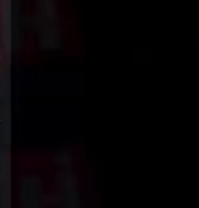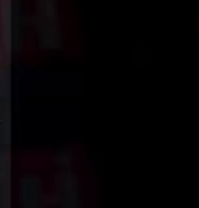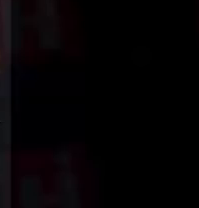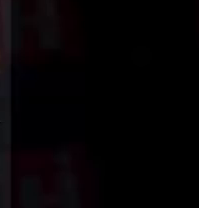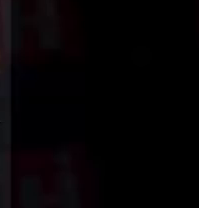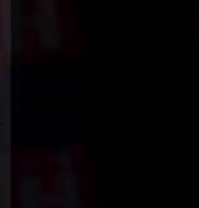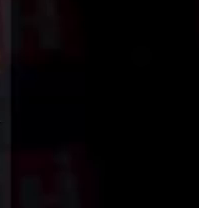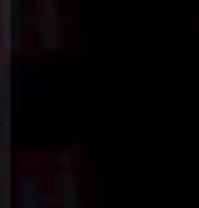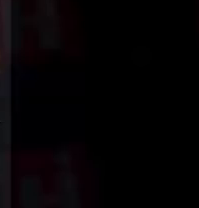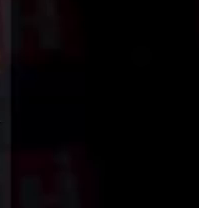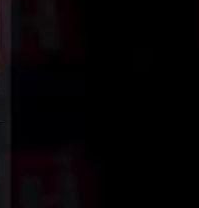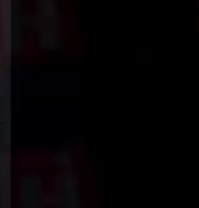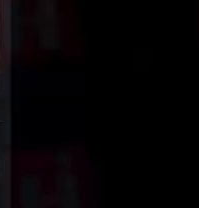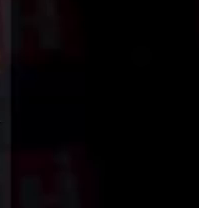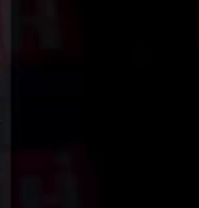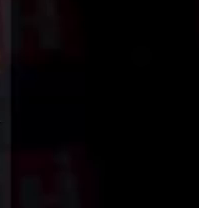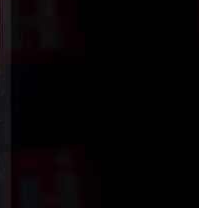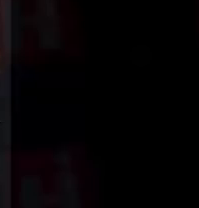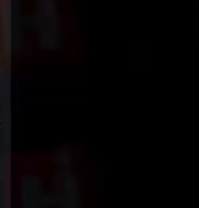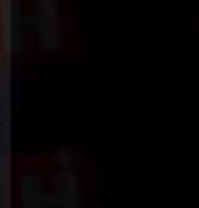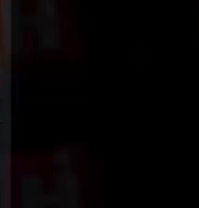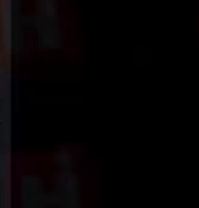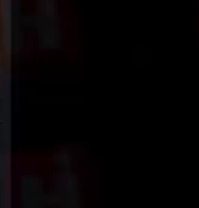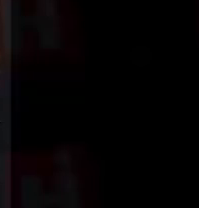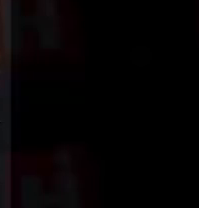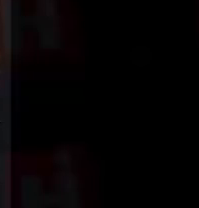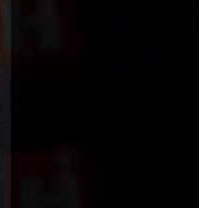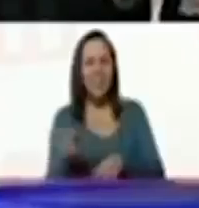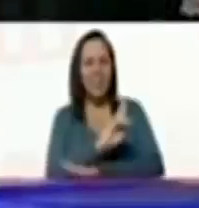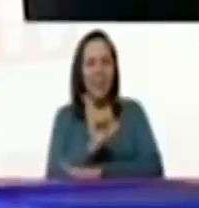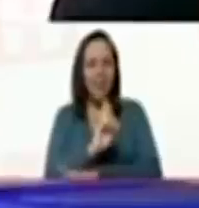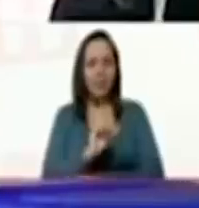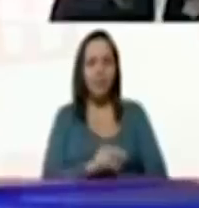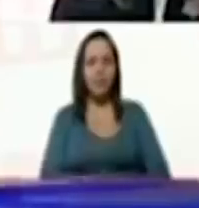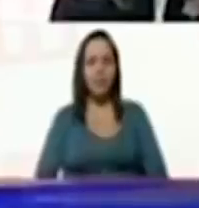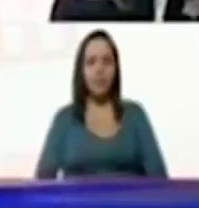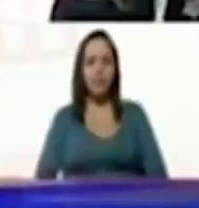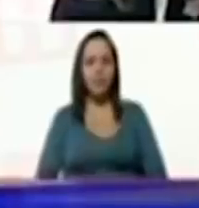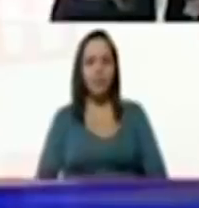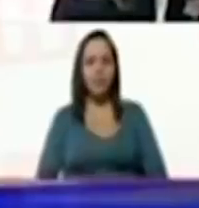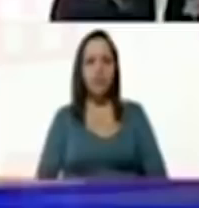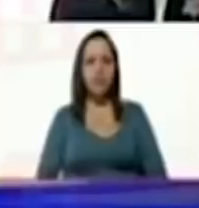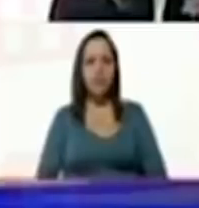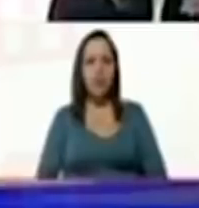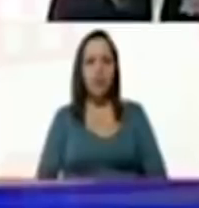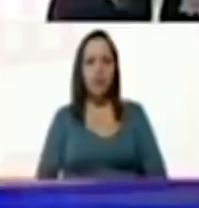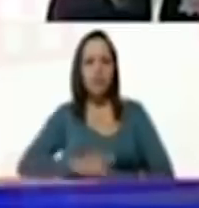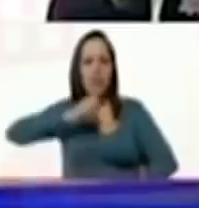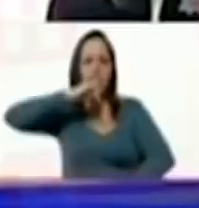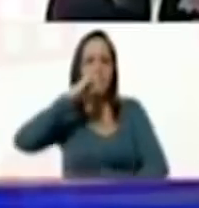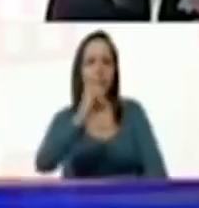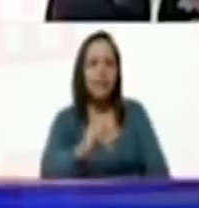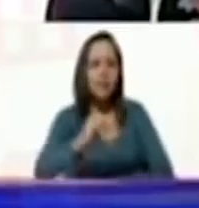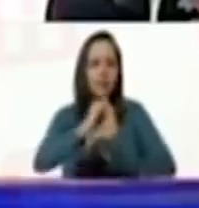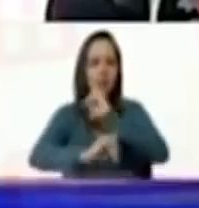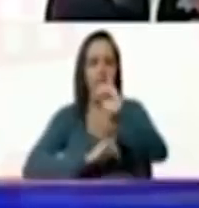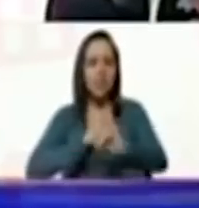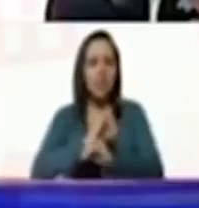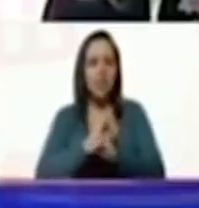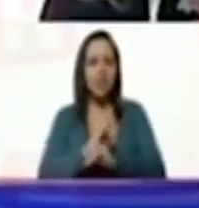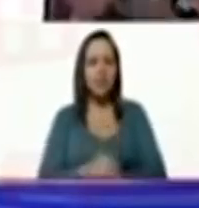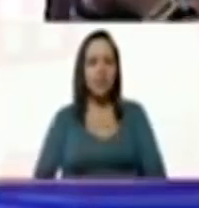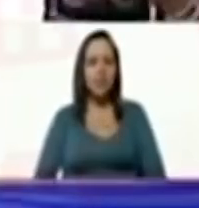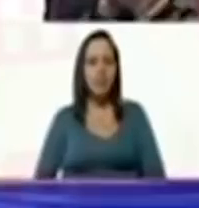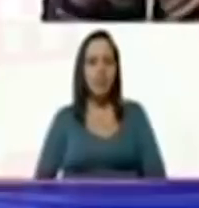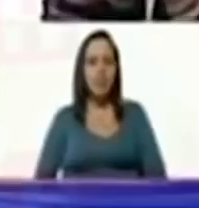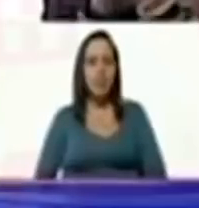Quedó sin zapato, que sepa Guaidó y el mundo entero que La Guaira se respeta, dijo una de las chavistas que participaron en los ataques contra